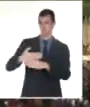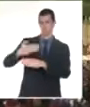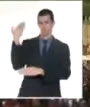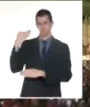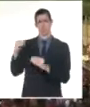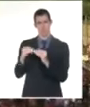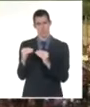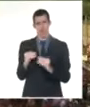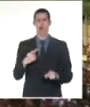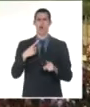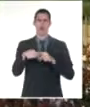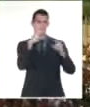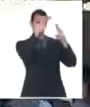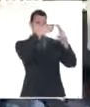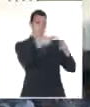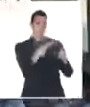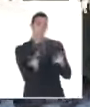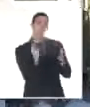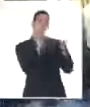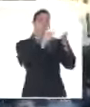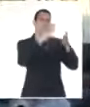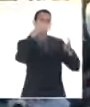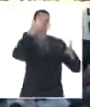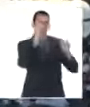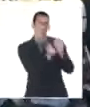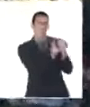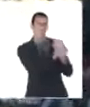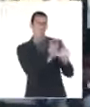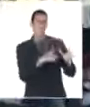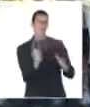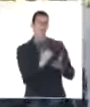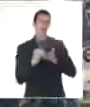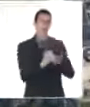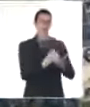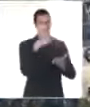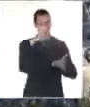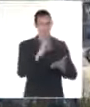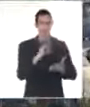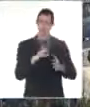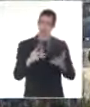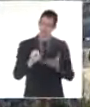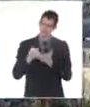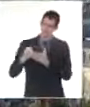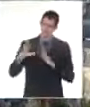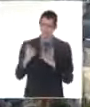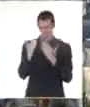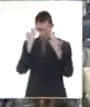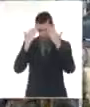terrorismo. El 1 de mayo, un día de los trabajadores por la unidad en torno a la patria,